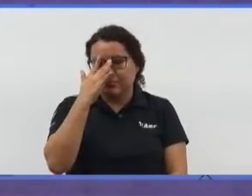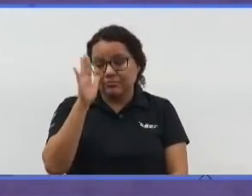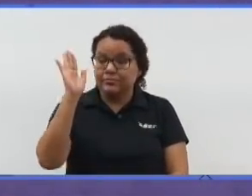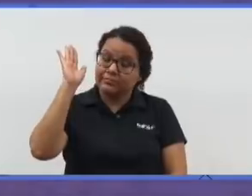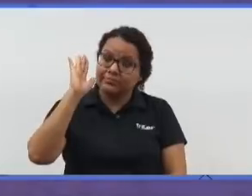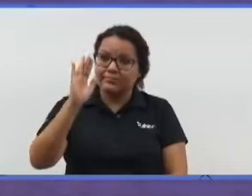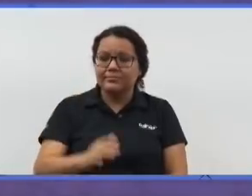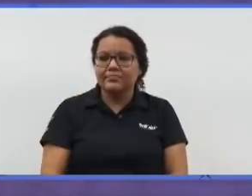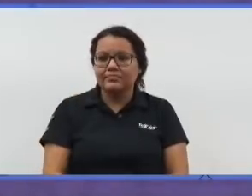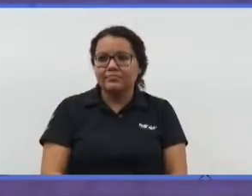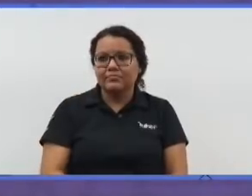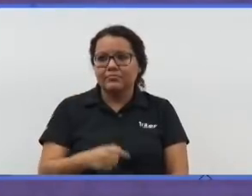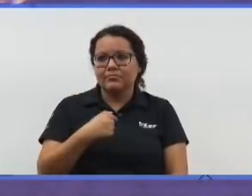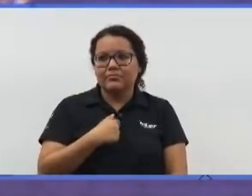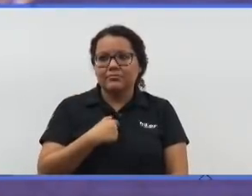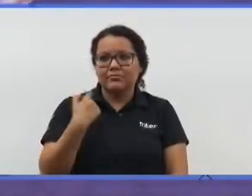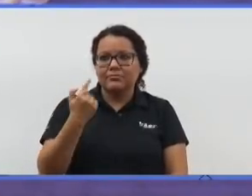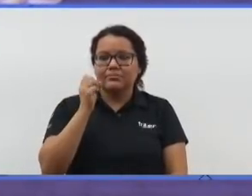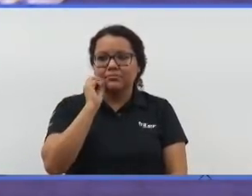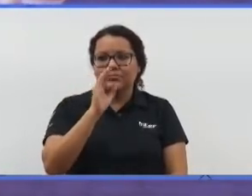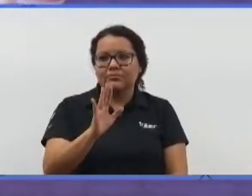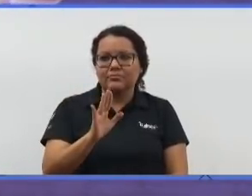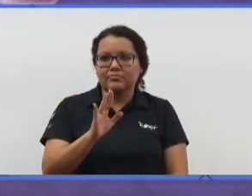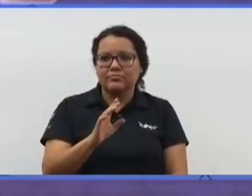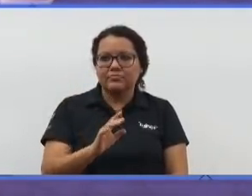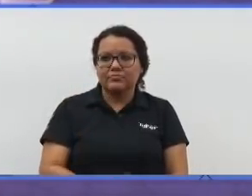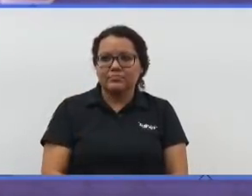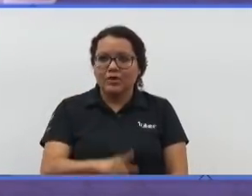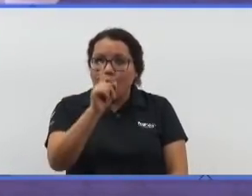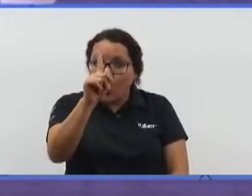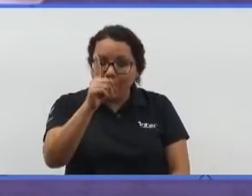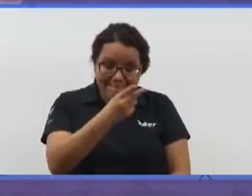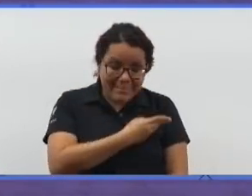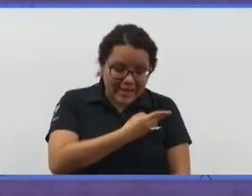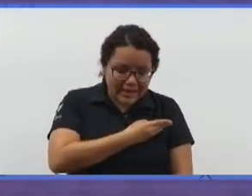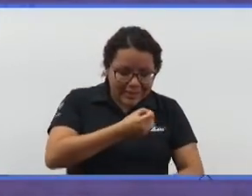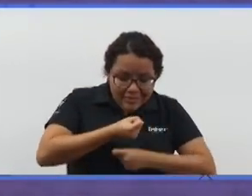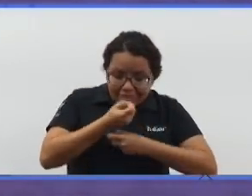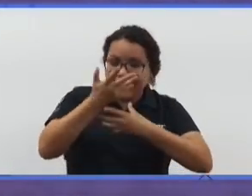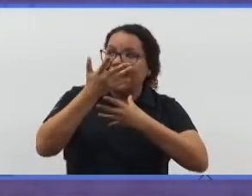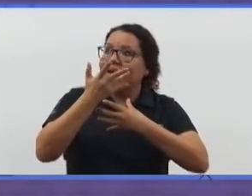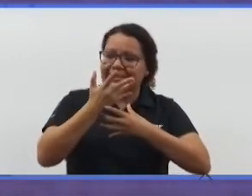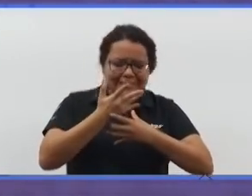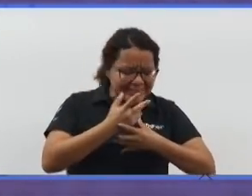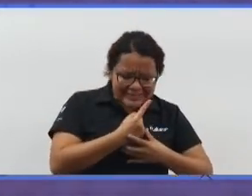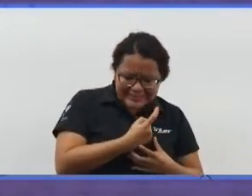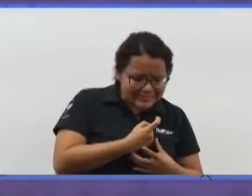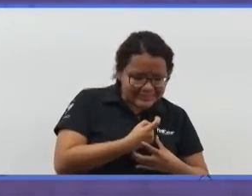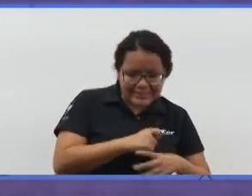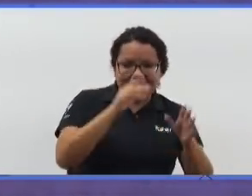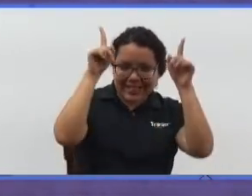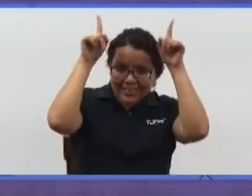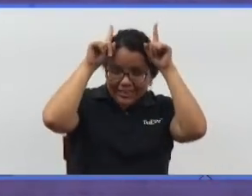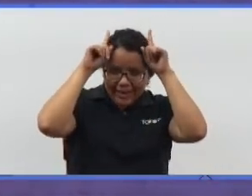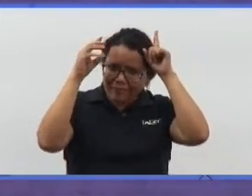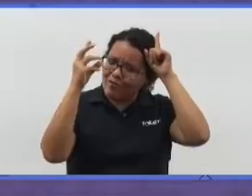yo sólo estoy diciendo una postura teológica que un pecado no confesado le da autoridad a satanas de reclamarlo